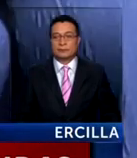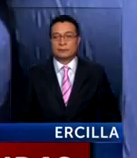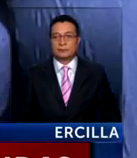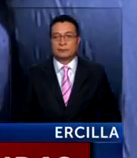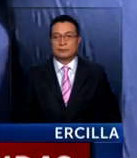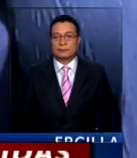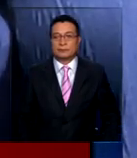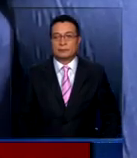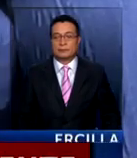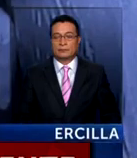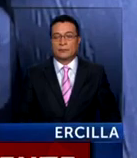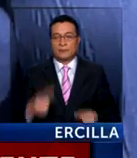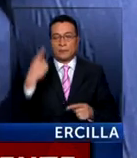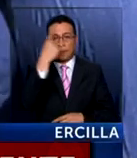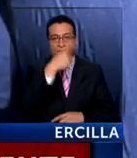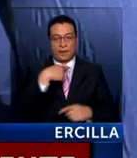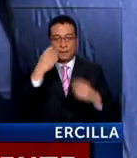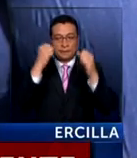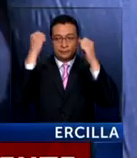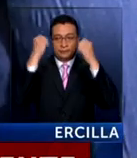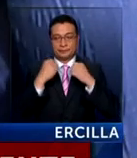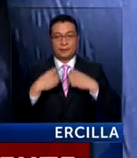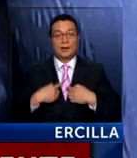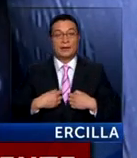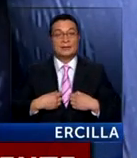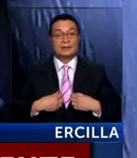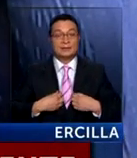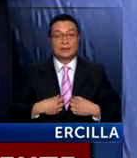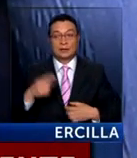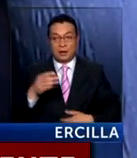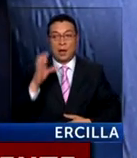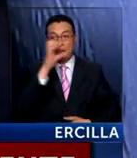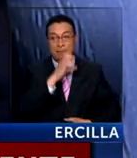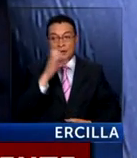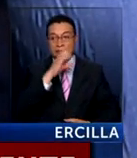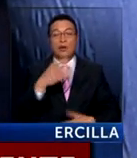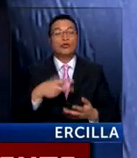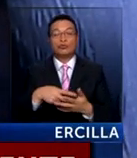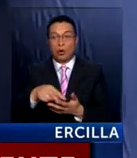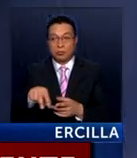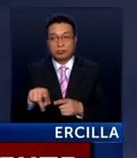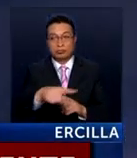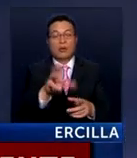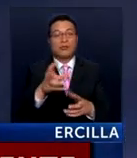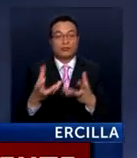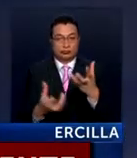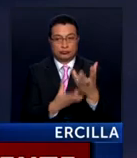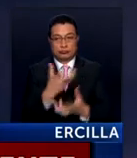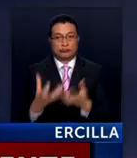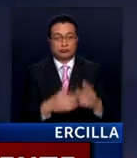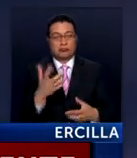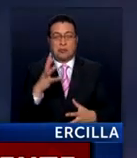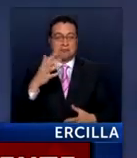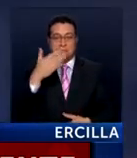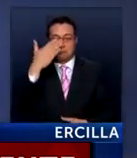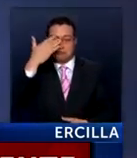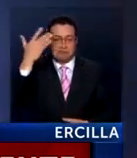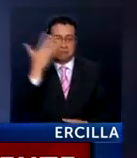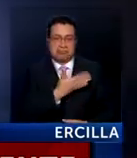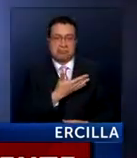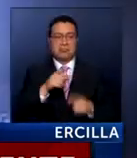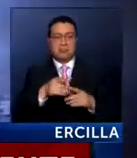Zúñiga con el rostro cubierto con una chaqueta y paseándose por donde quiso este sujeto prendió fuego sin ningún inconveniente